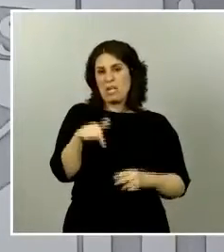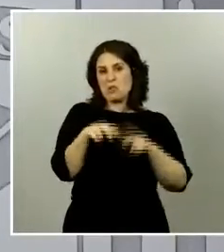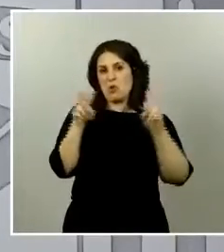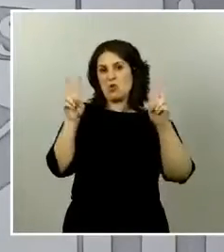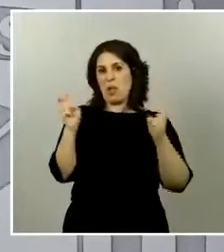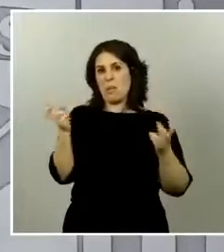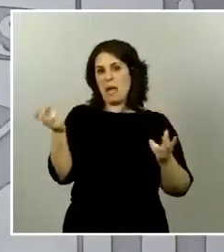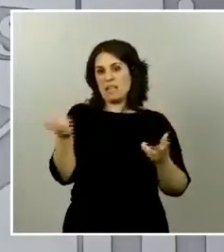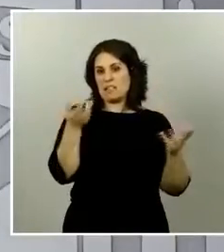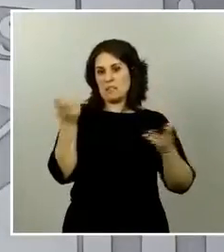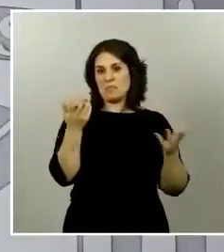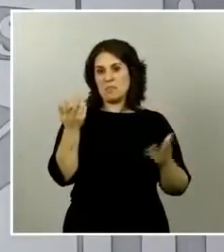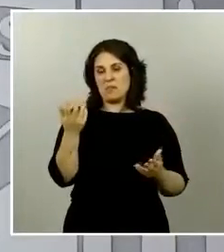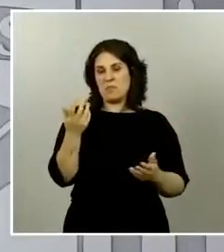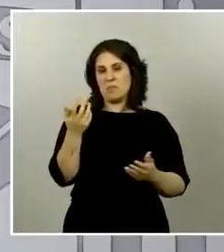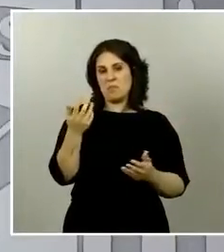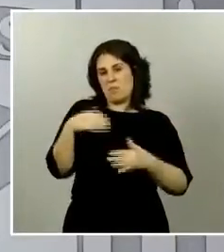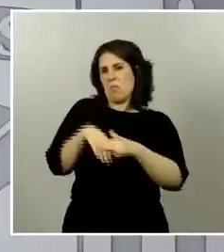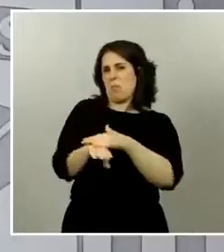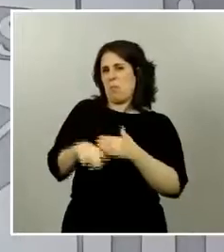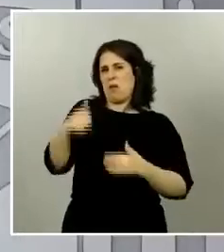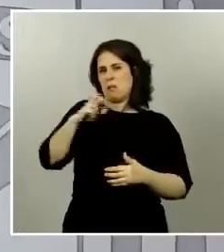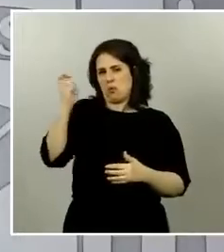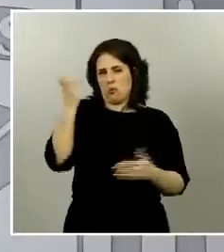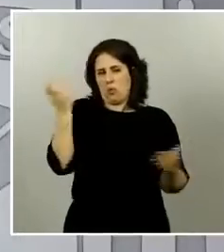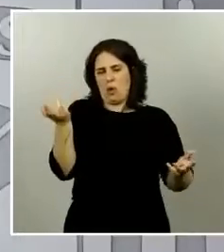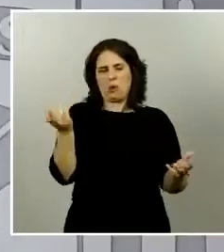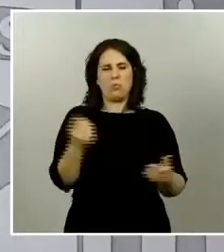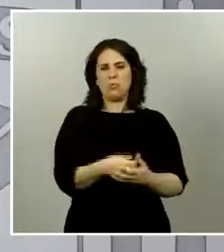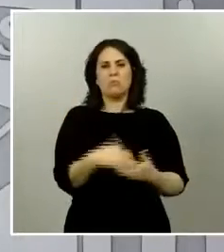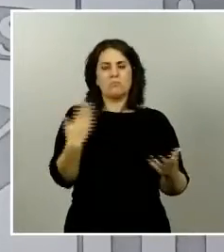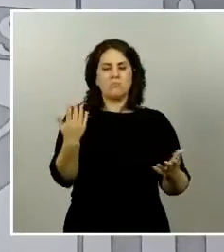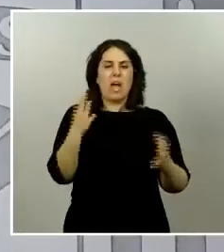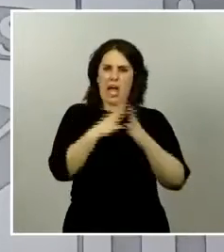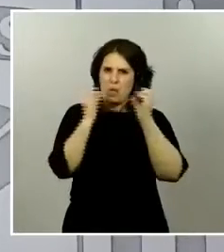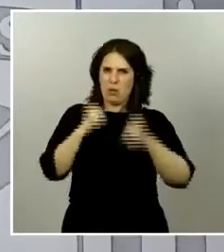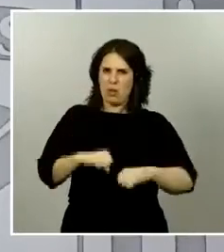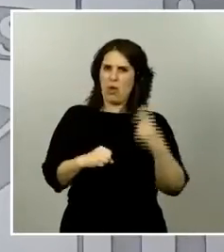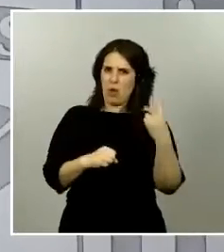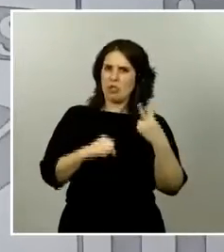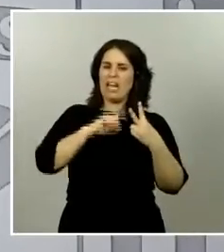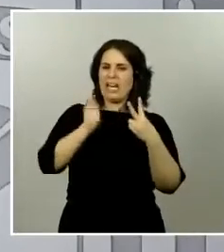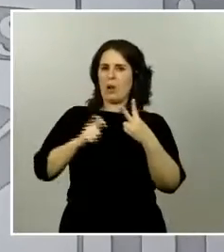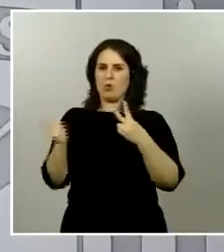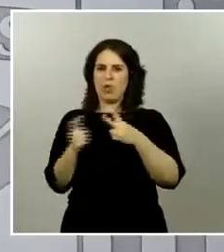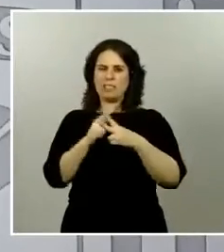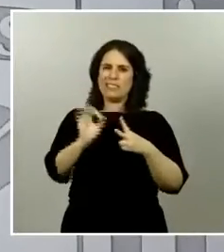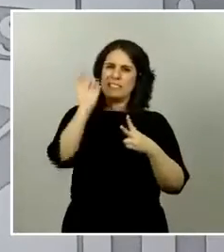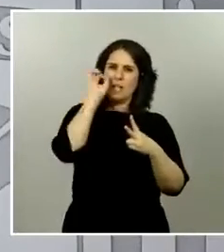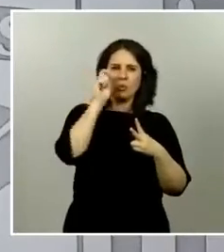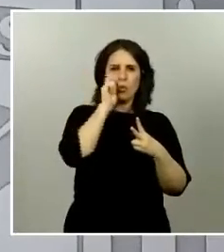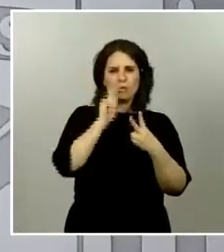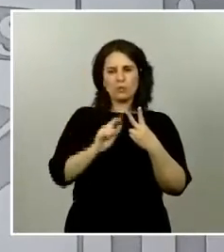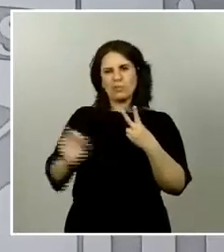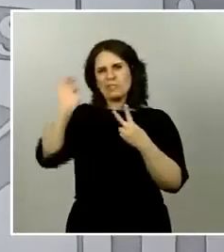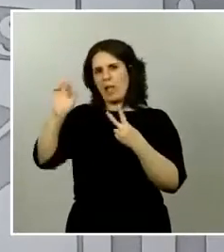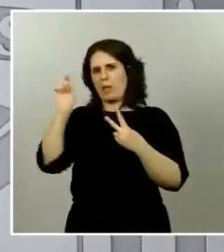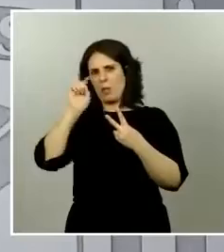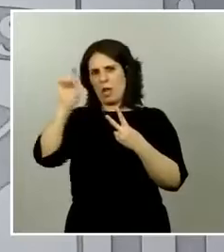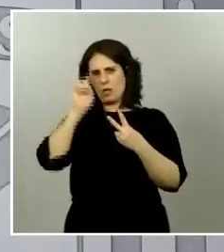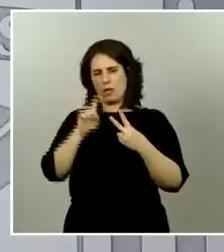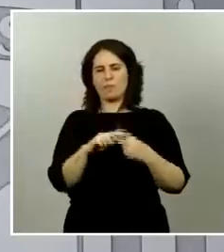son, bueno, eran temas que me parecían que tenían otro relieve, pero hemos quedado en eso también, de